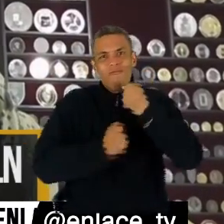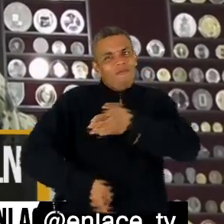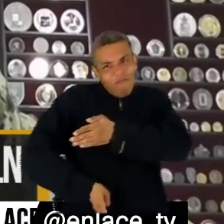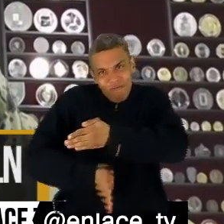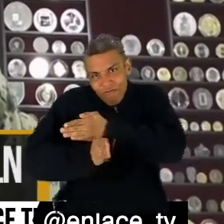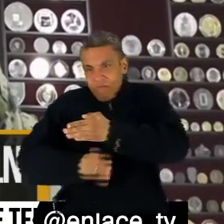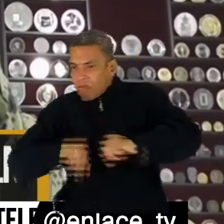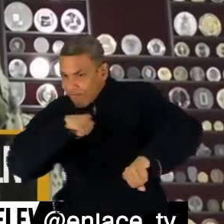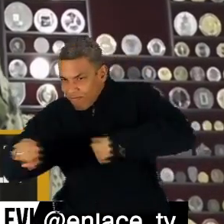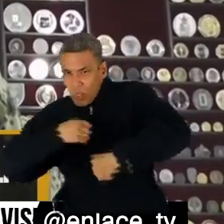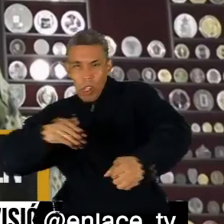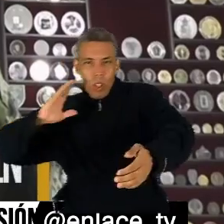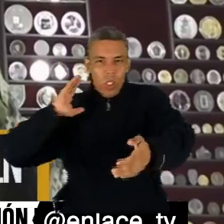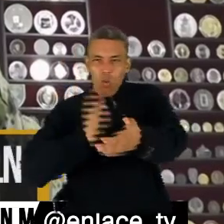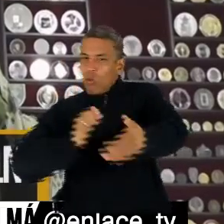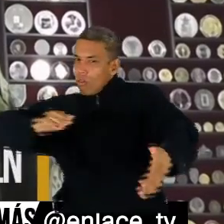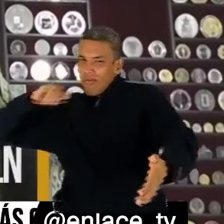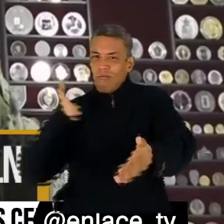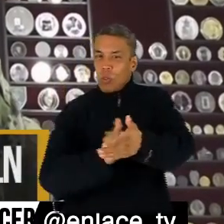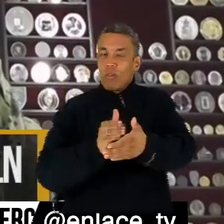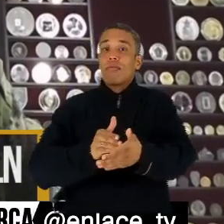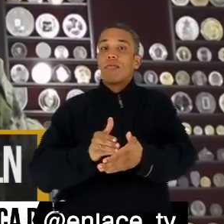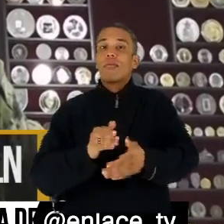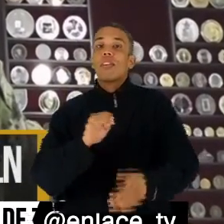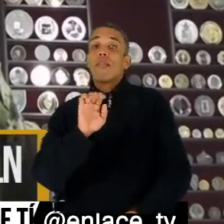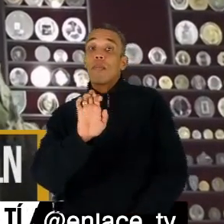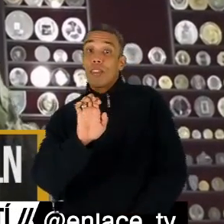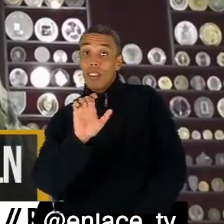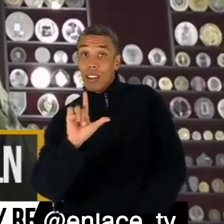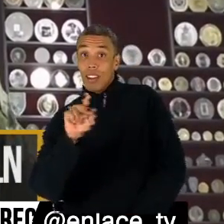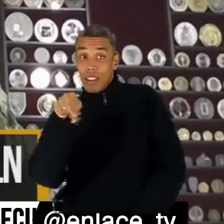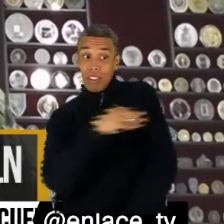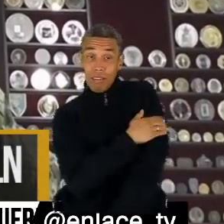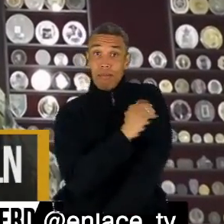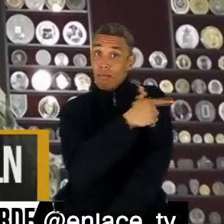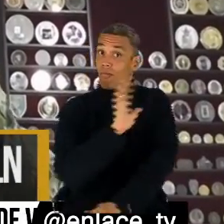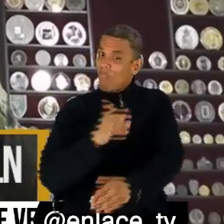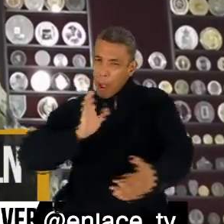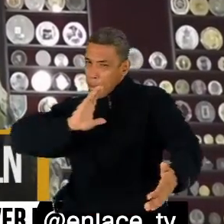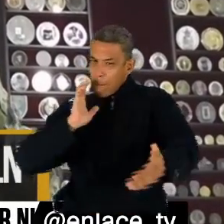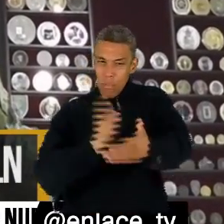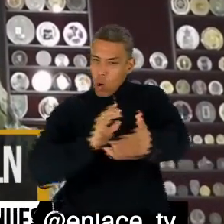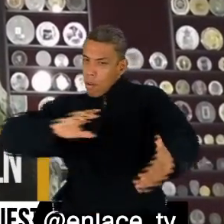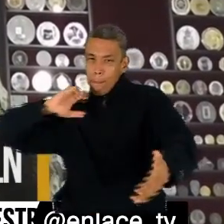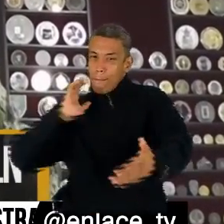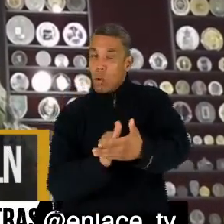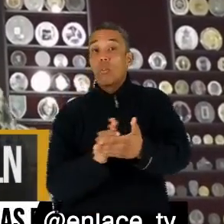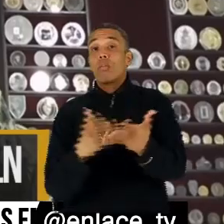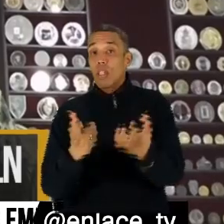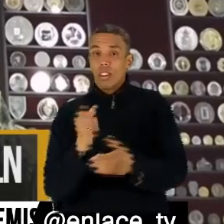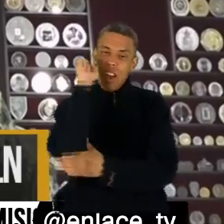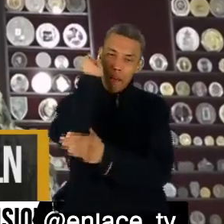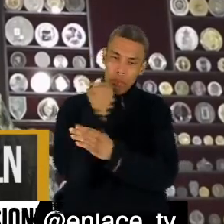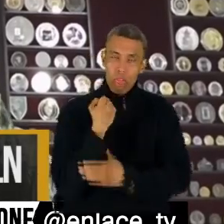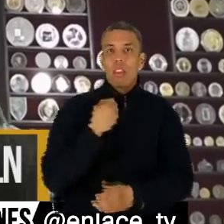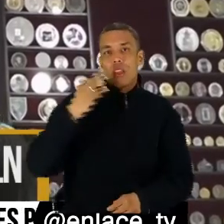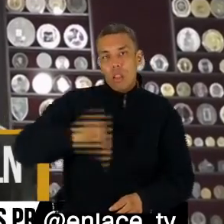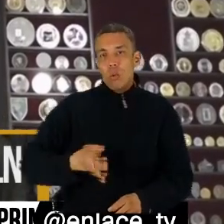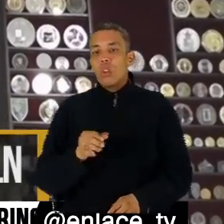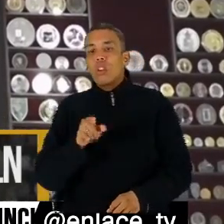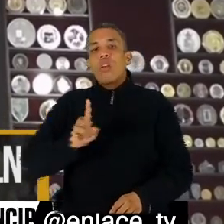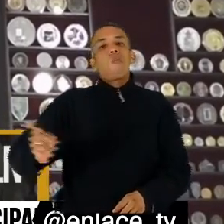propiciando estos golpes contundentes, debilitando así las estructuras terroristas del ELN, garantizando la seguridad